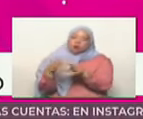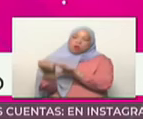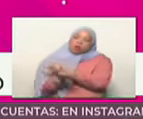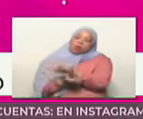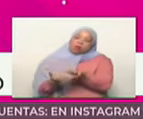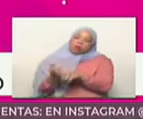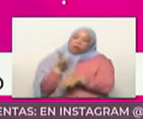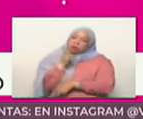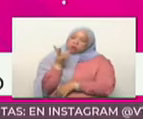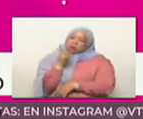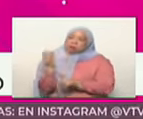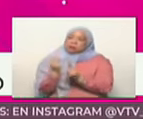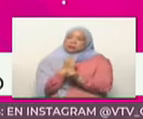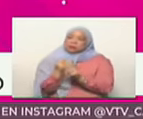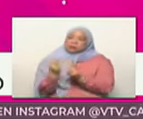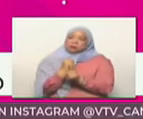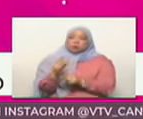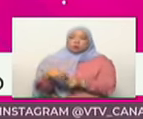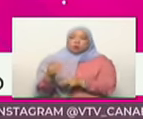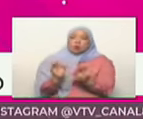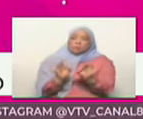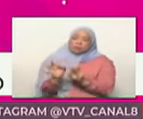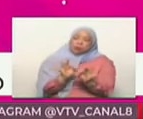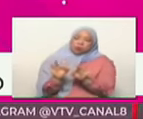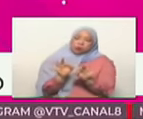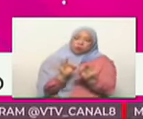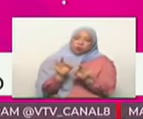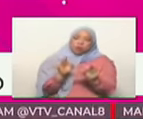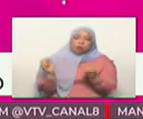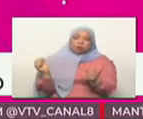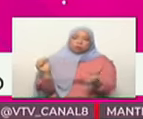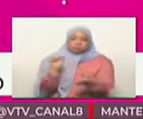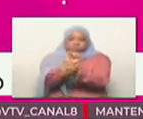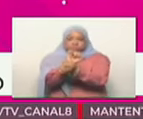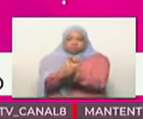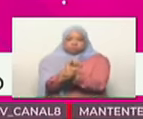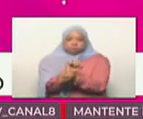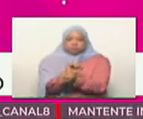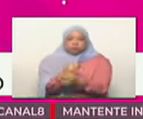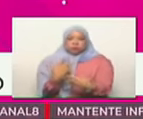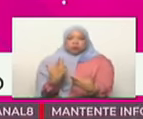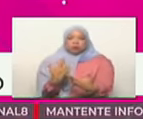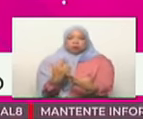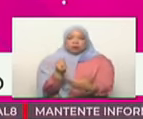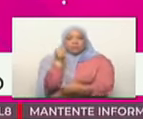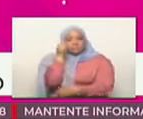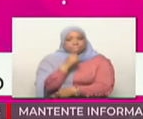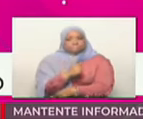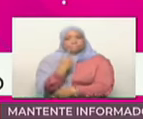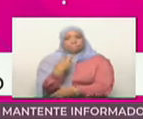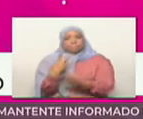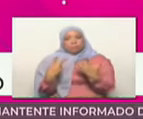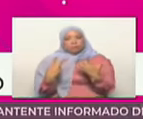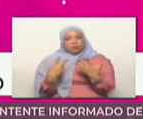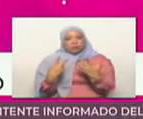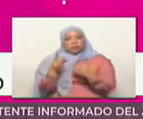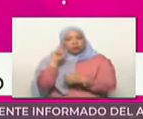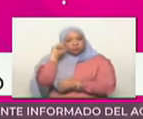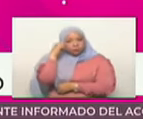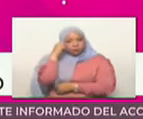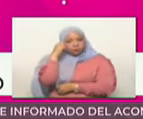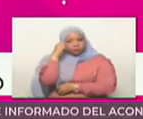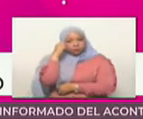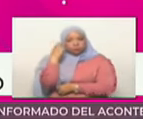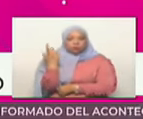terror y luego preparar la emboscada. La emboscada arrancó el sábado 27, todo el mundo recuerda.